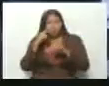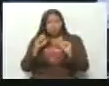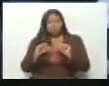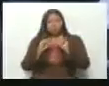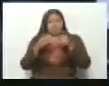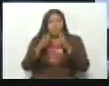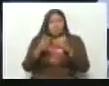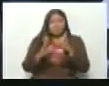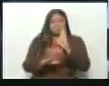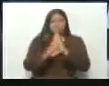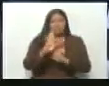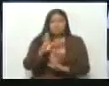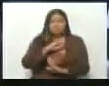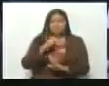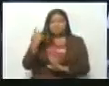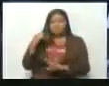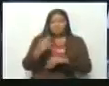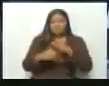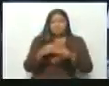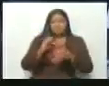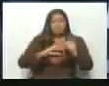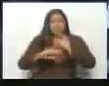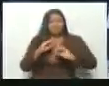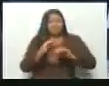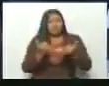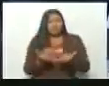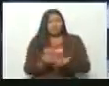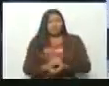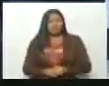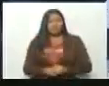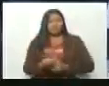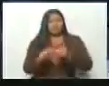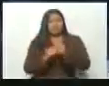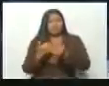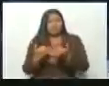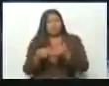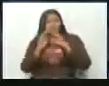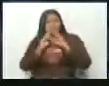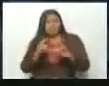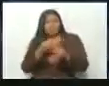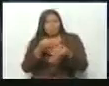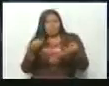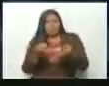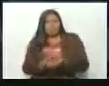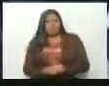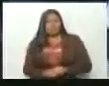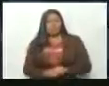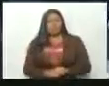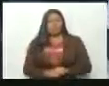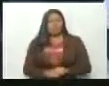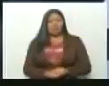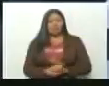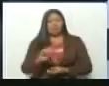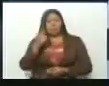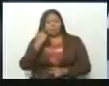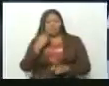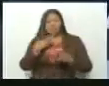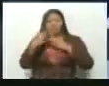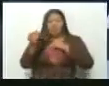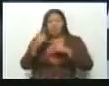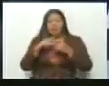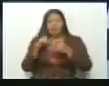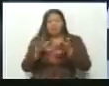avanzar. Imagínate qué tenemos que hacer con los medios comunitarios alternativos, que además han tenido una respuesta extraordinaria. Los primeros en migrar a